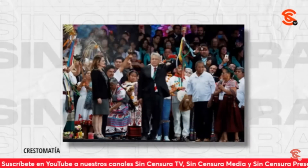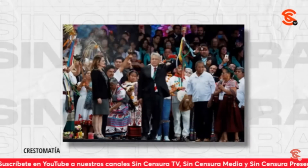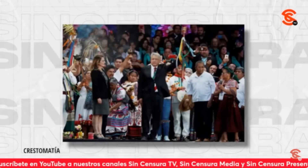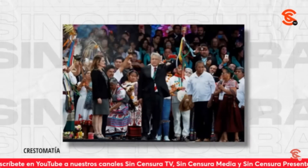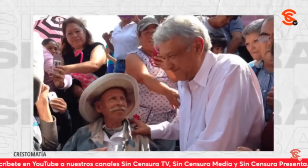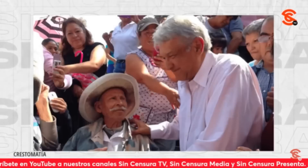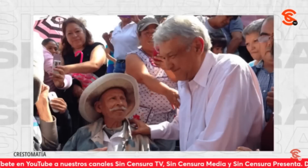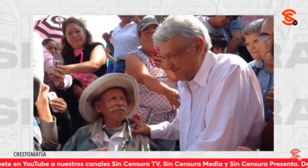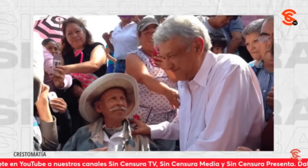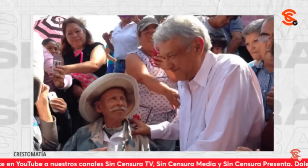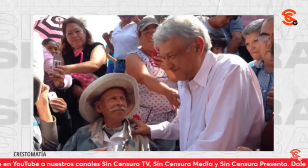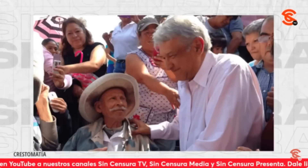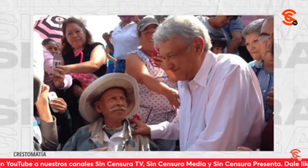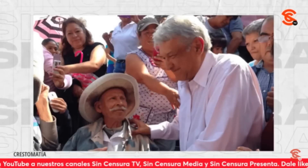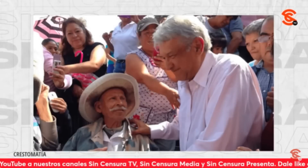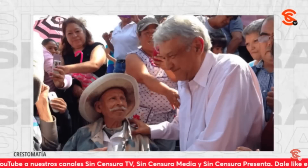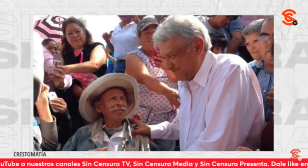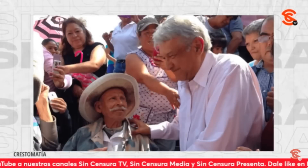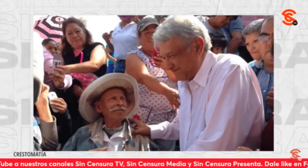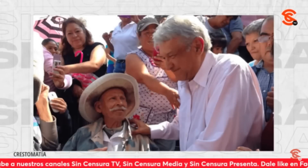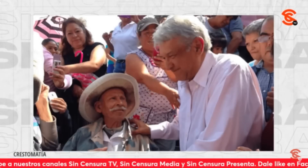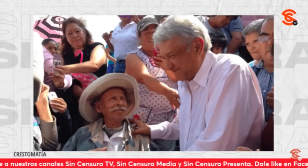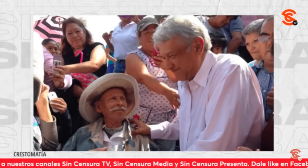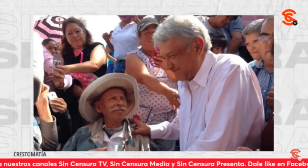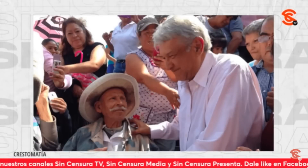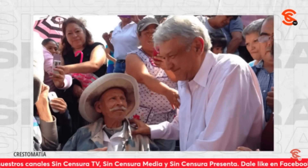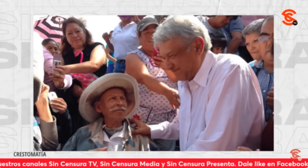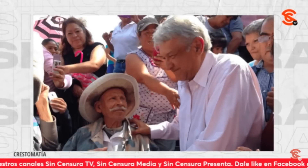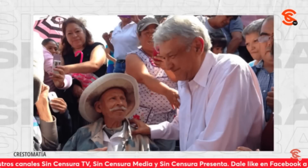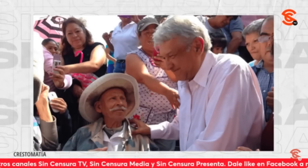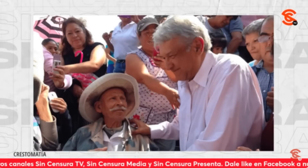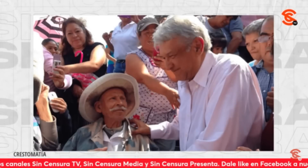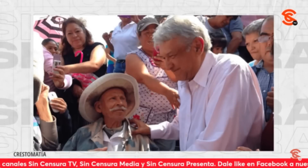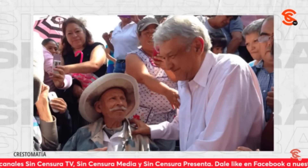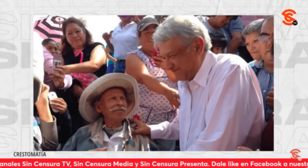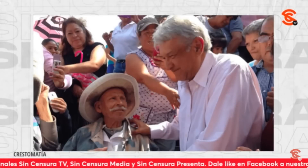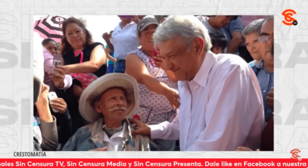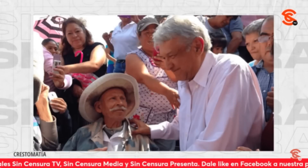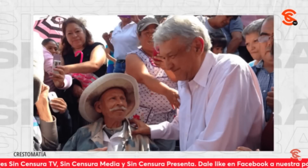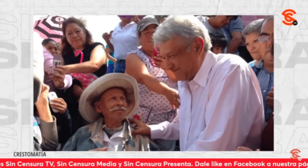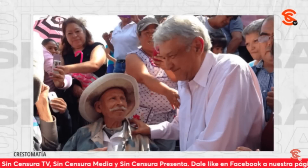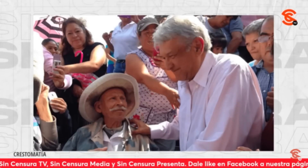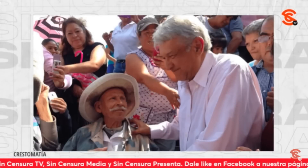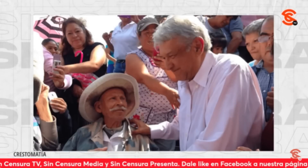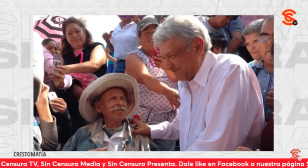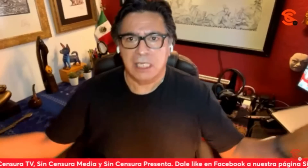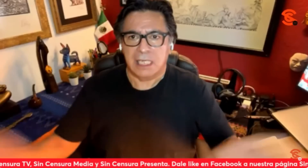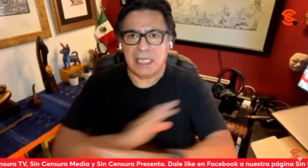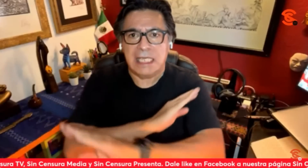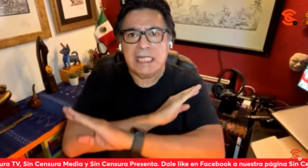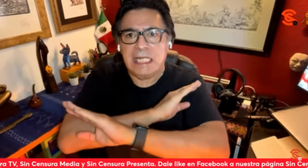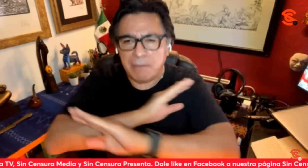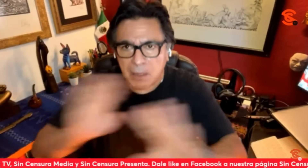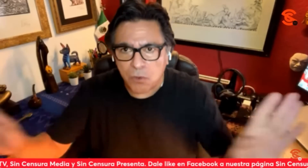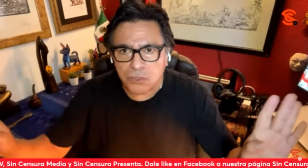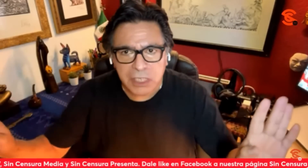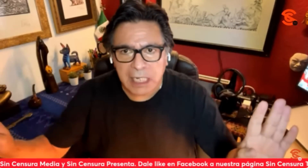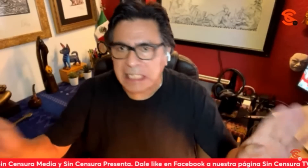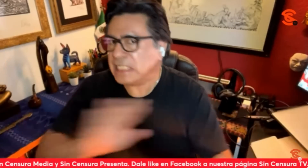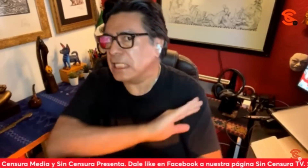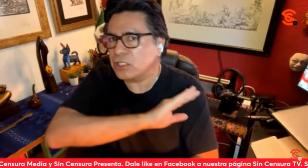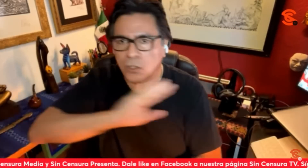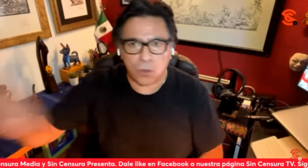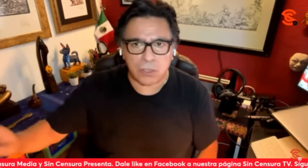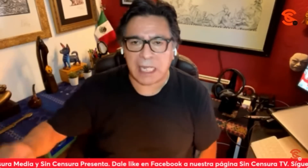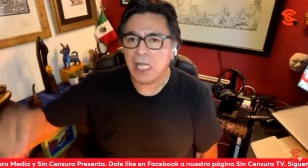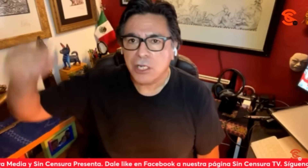el mundo político, para darle voz a los que no tenían, de repente diga López Obrador, me voy, chavos, ni me